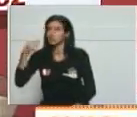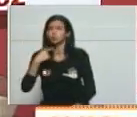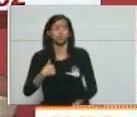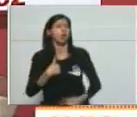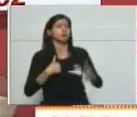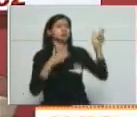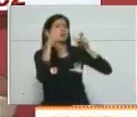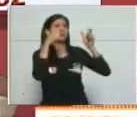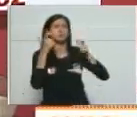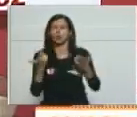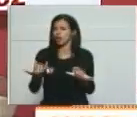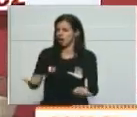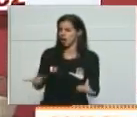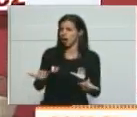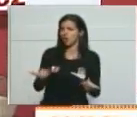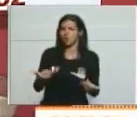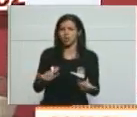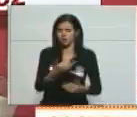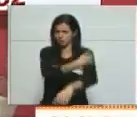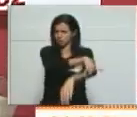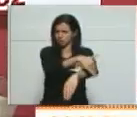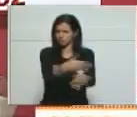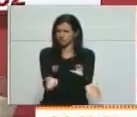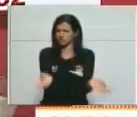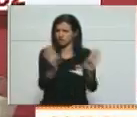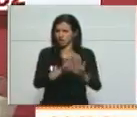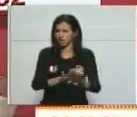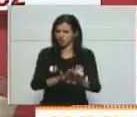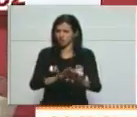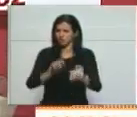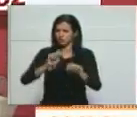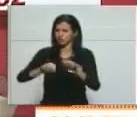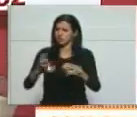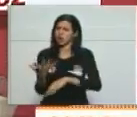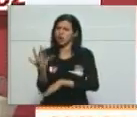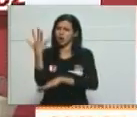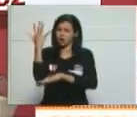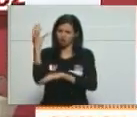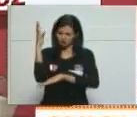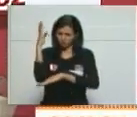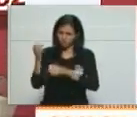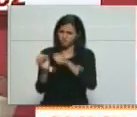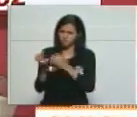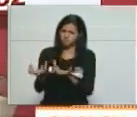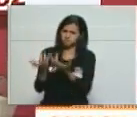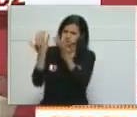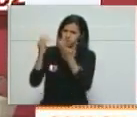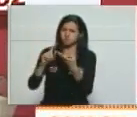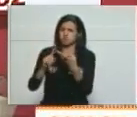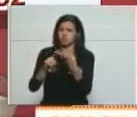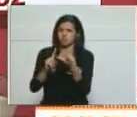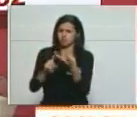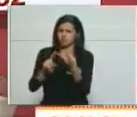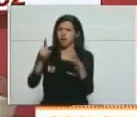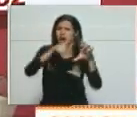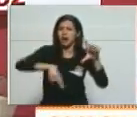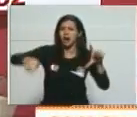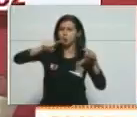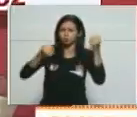¿O es que ahora cerrar una vía y incendiar árboles y quemar autobuses, eso no es delito? ¿No es delito?